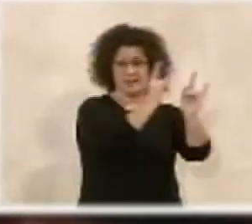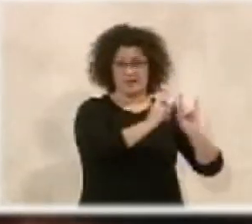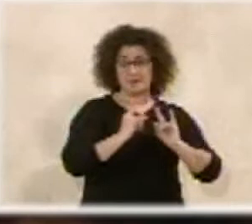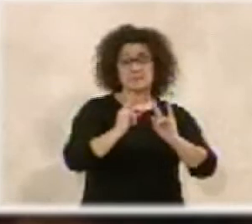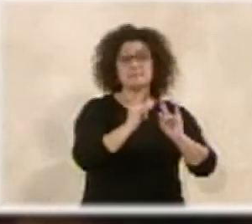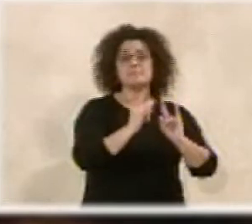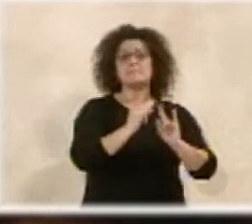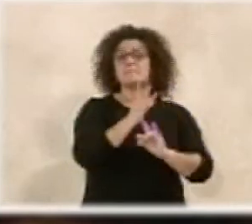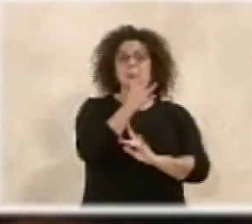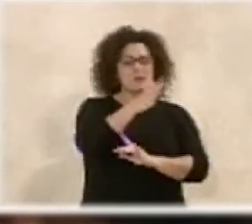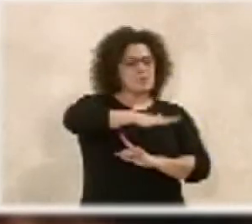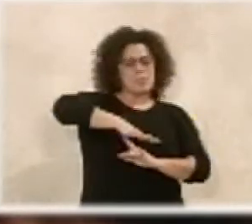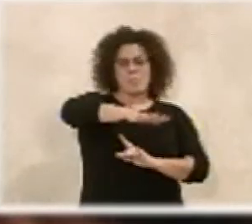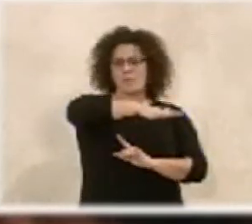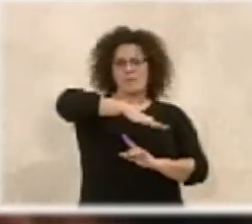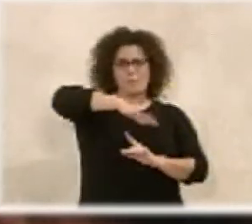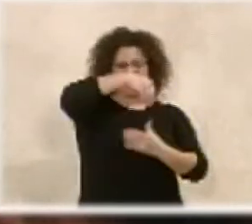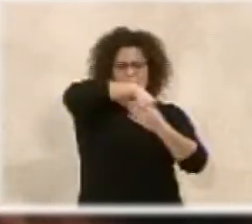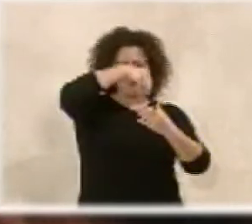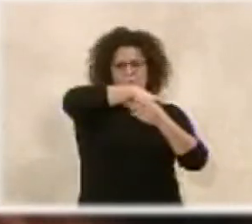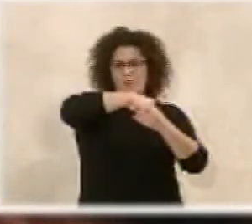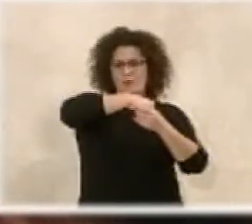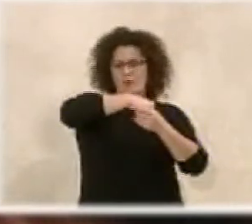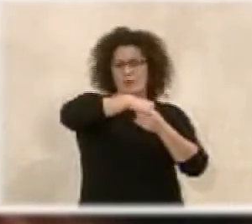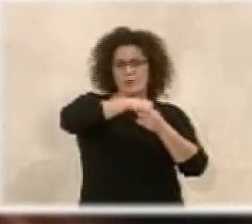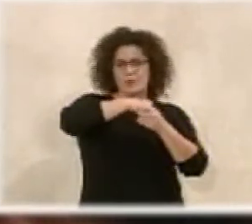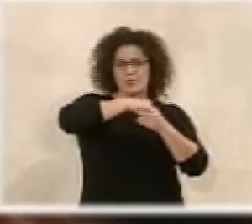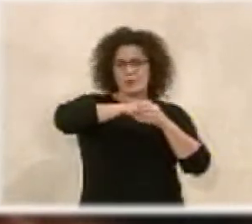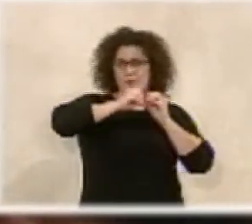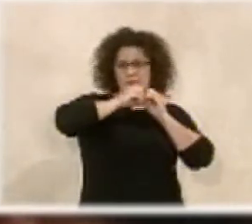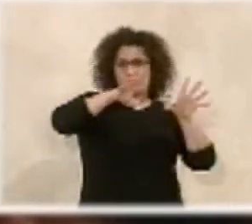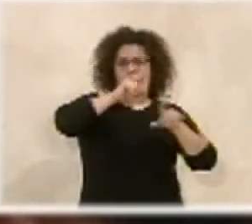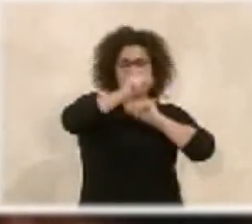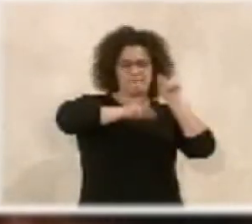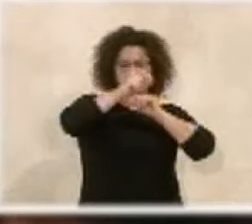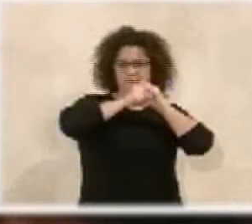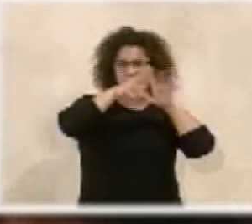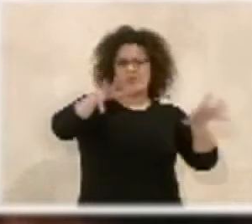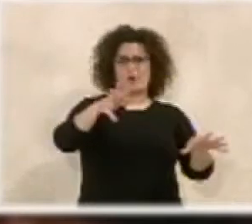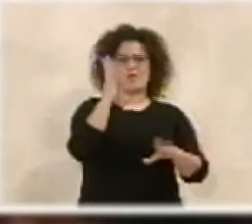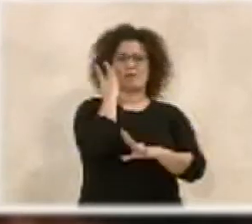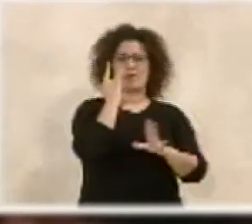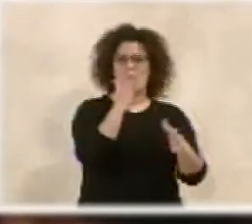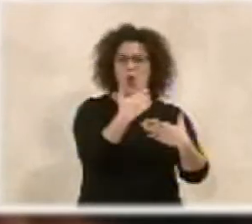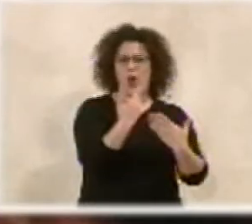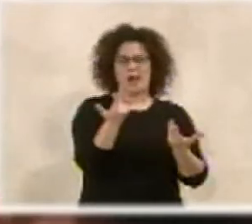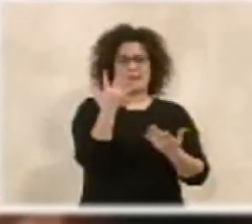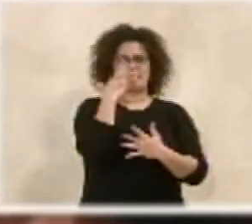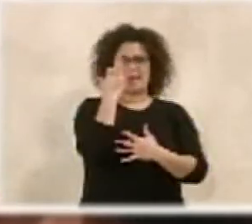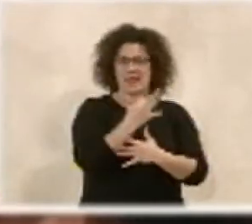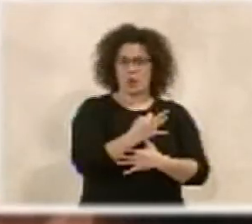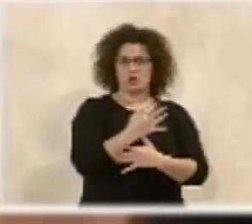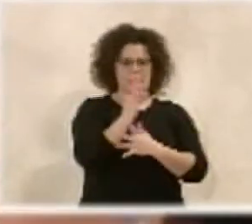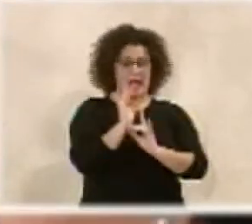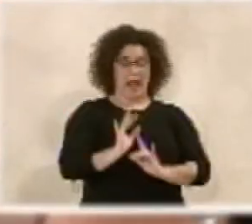porque aquello es un foco de infección, poca higiene y peligroso, e incluso